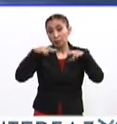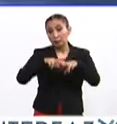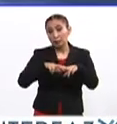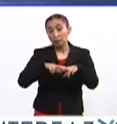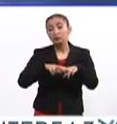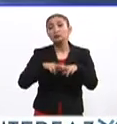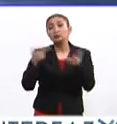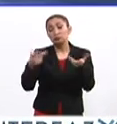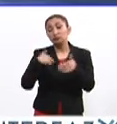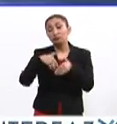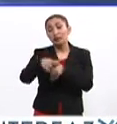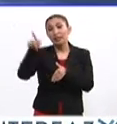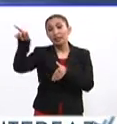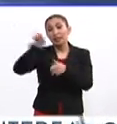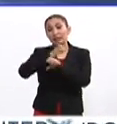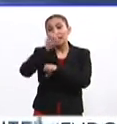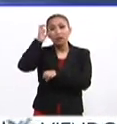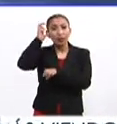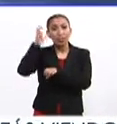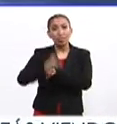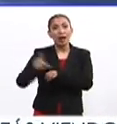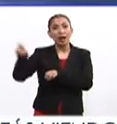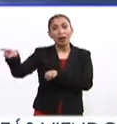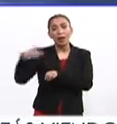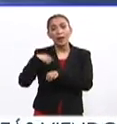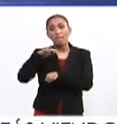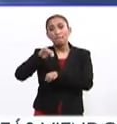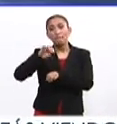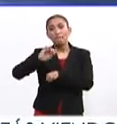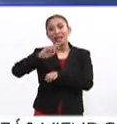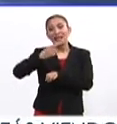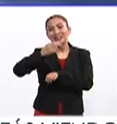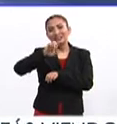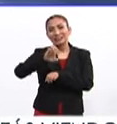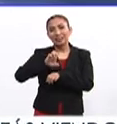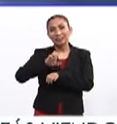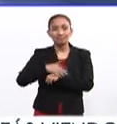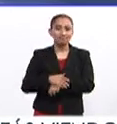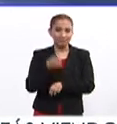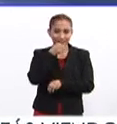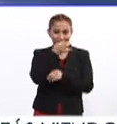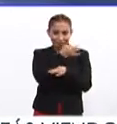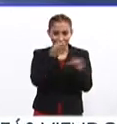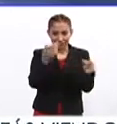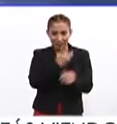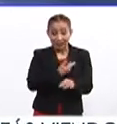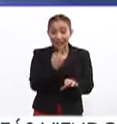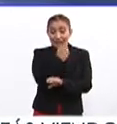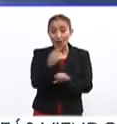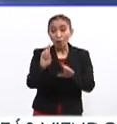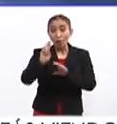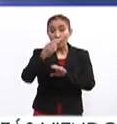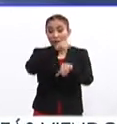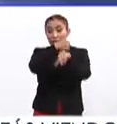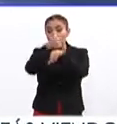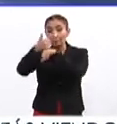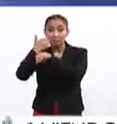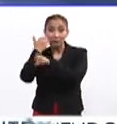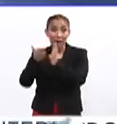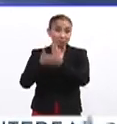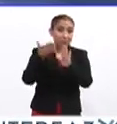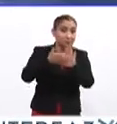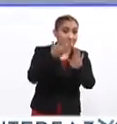maestros, y que se hará allá en el estado de Hidalgo, en El Meche, como bien también lo anunció el presidente. Y las 100 universidades que